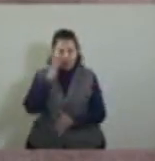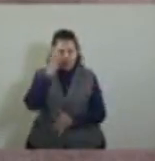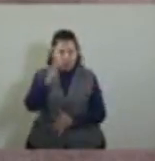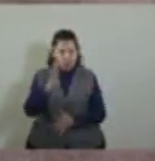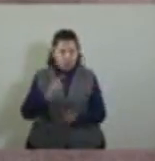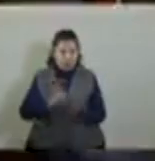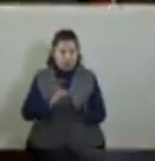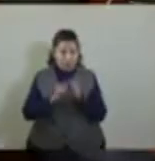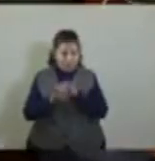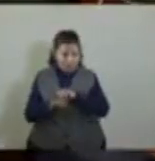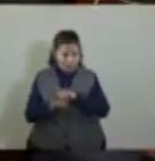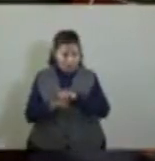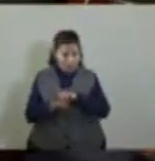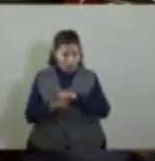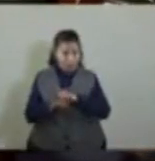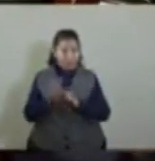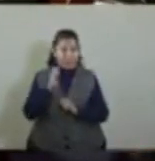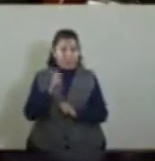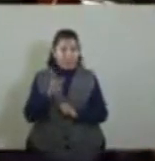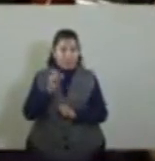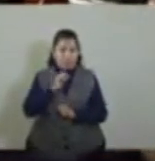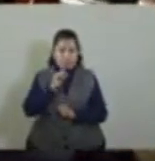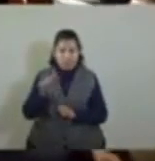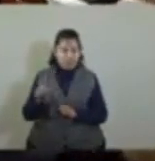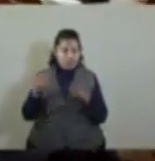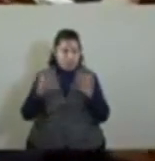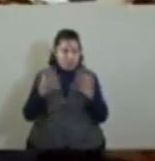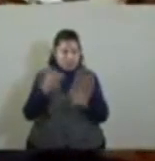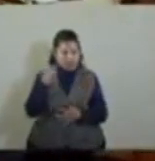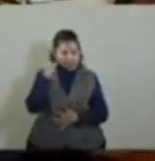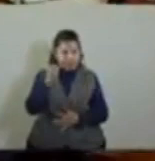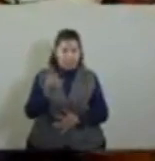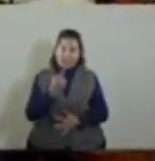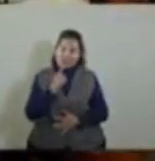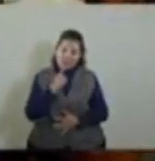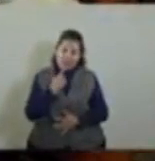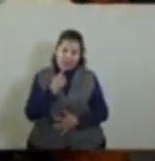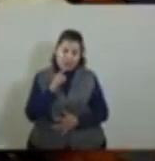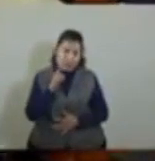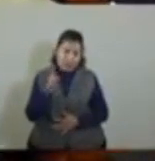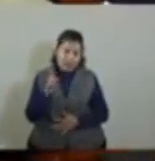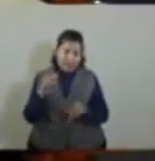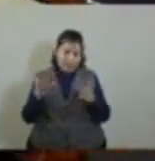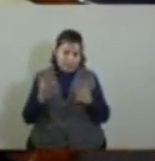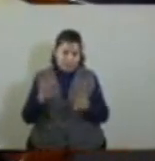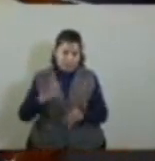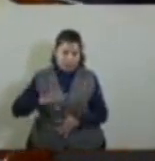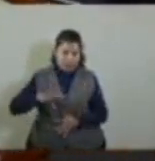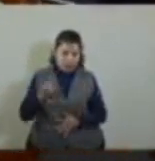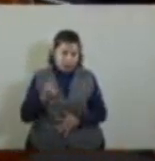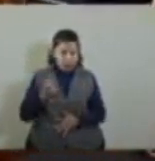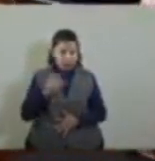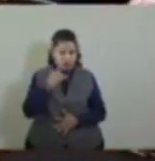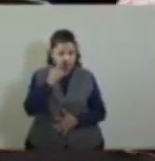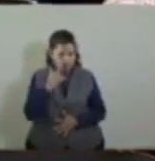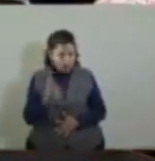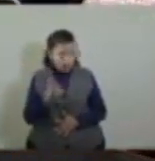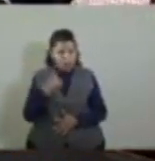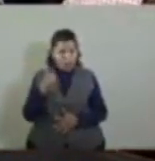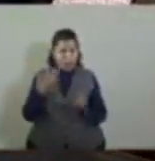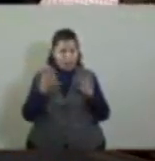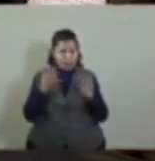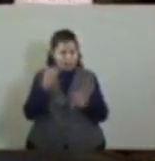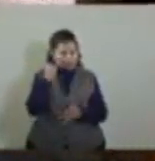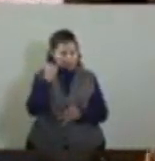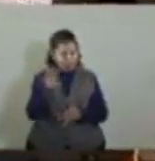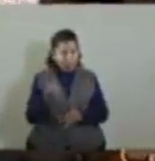país hace 3 años con la inspiración de un gran luchador social, un hombre incansable, un